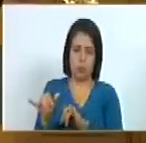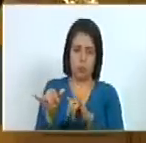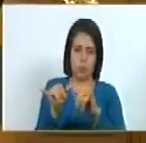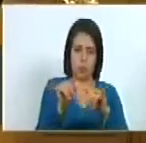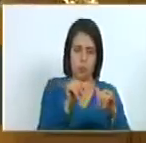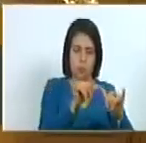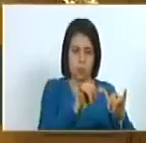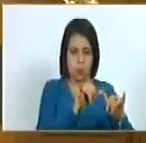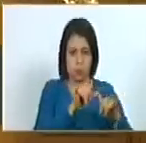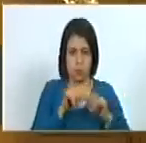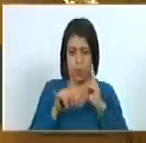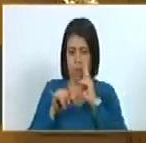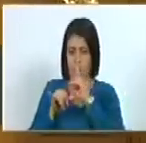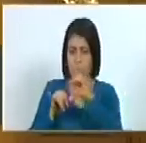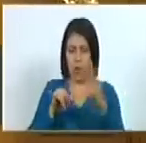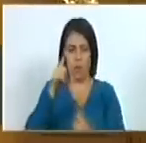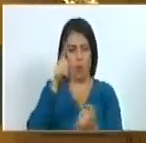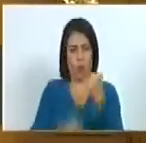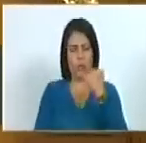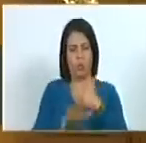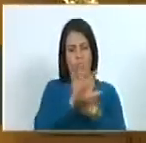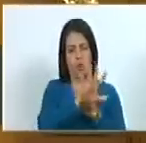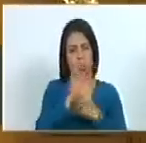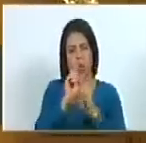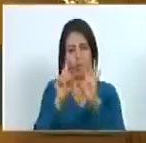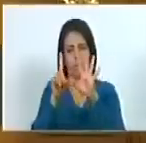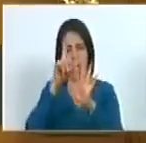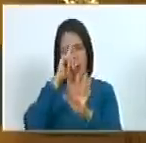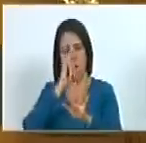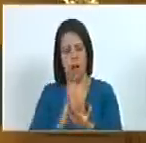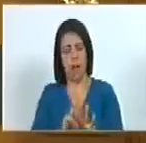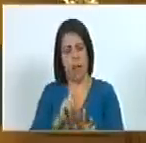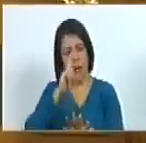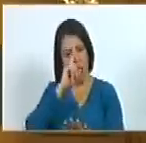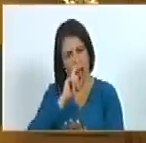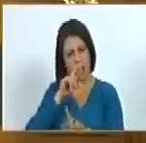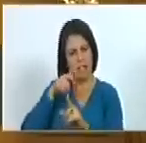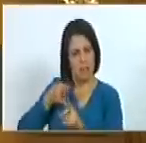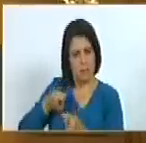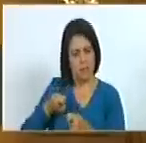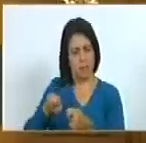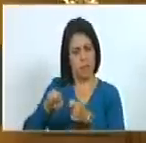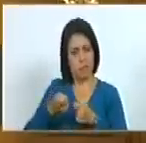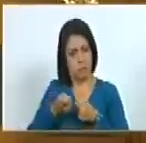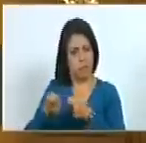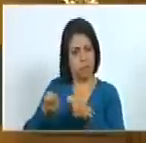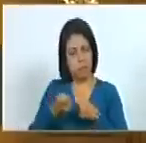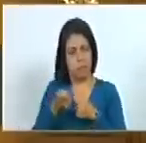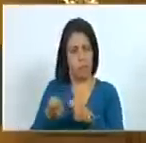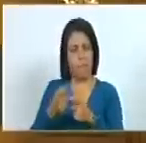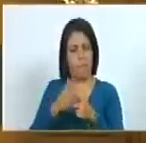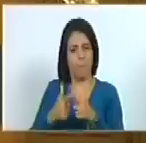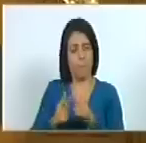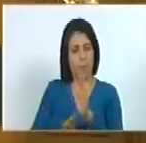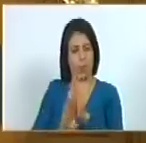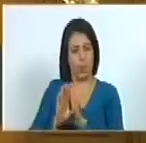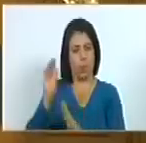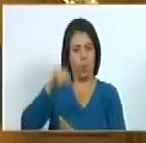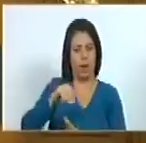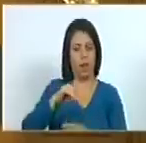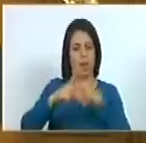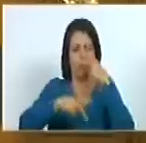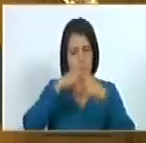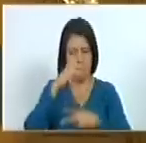con lo que hemos observado en los últimos 5 o 6 años, años de agresiones sistemáticas y crecientes en